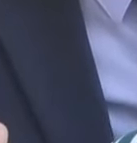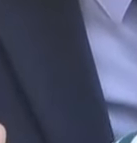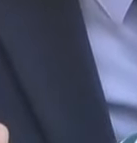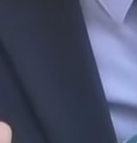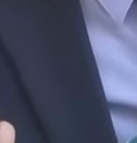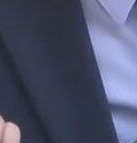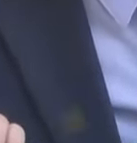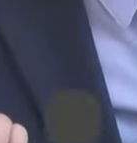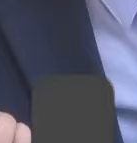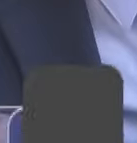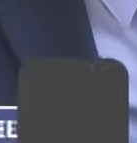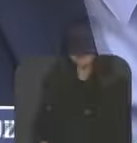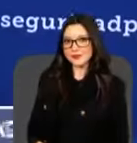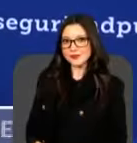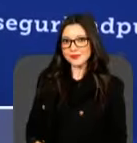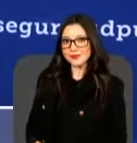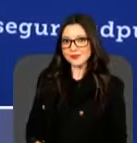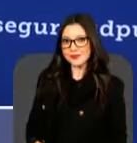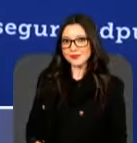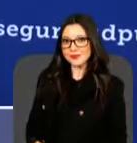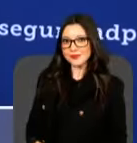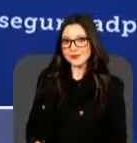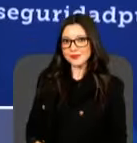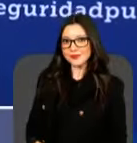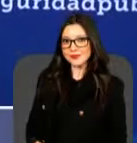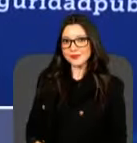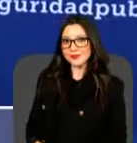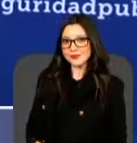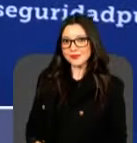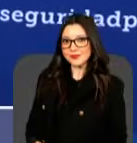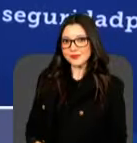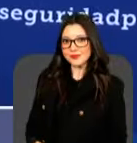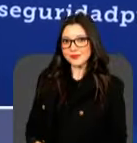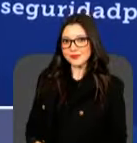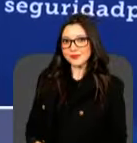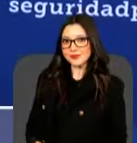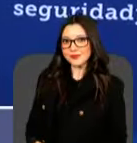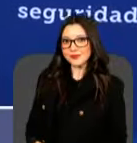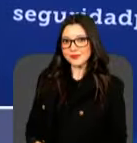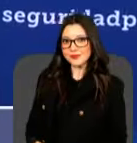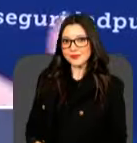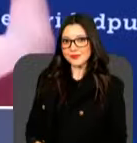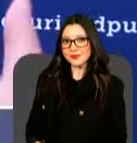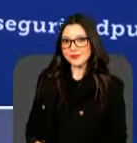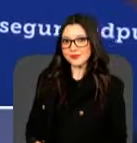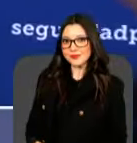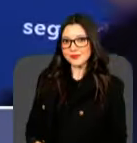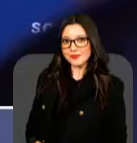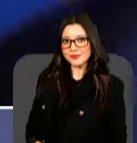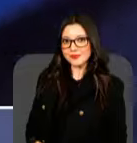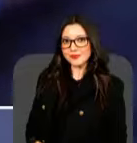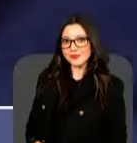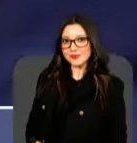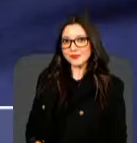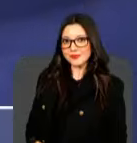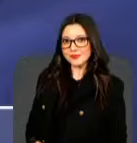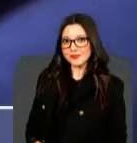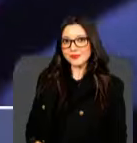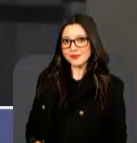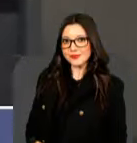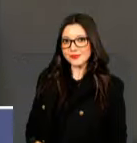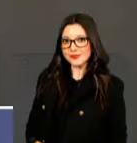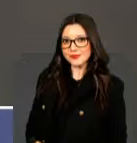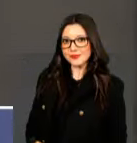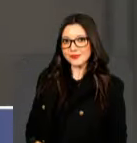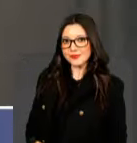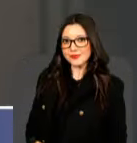hay cierta tensión respecto a este tema. Recordemos lo que había gatillado las declaraciones del diputado del PPD,